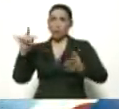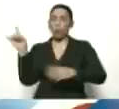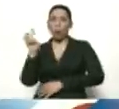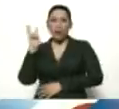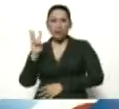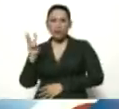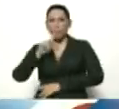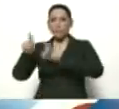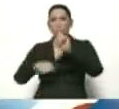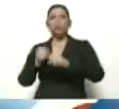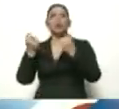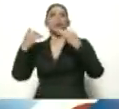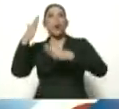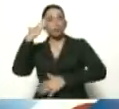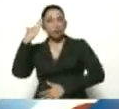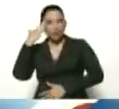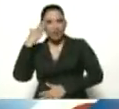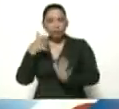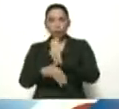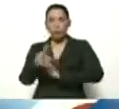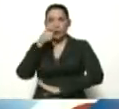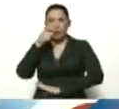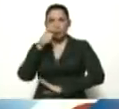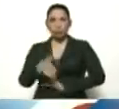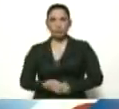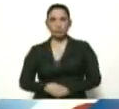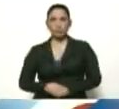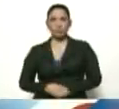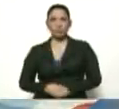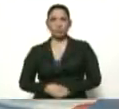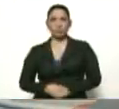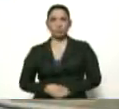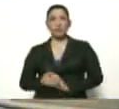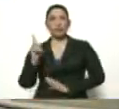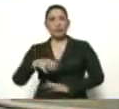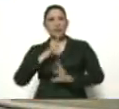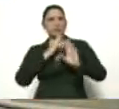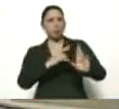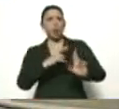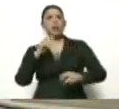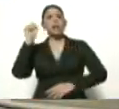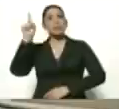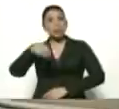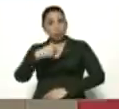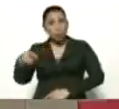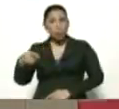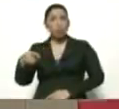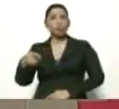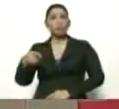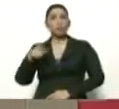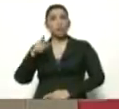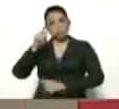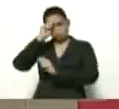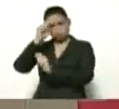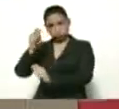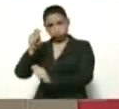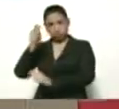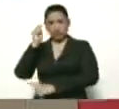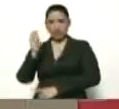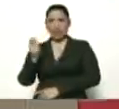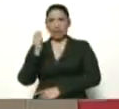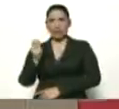solamente cuánto sabía de la operación sino que responde a sí es cierto que fue encomendada esa operación